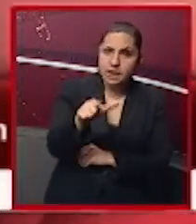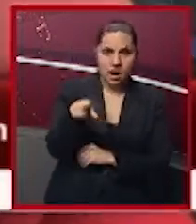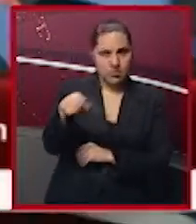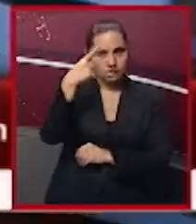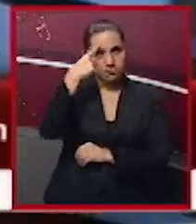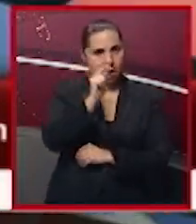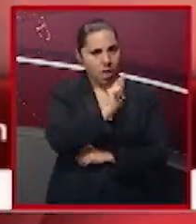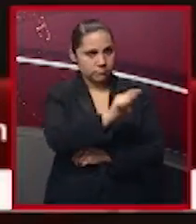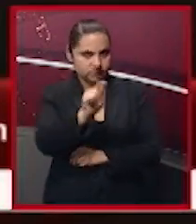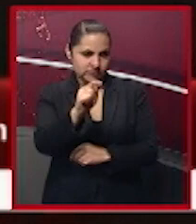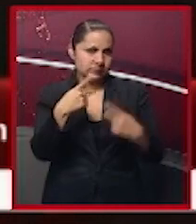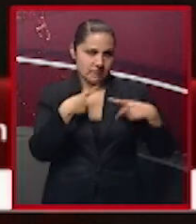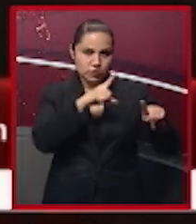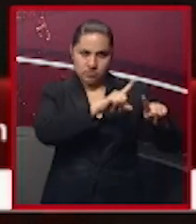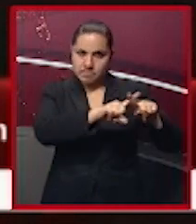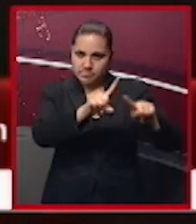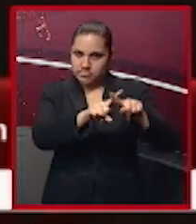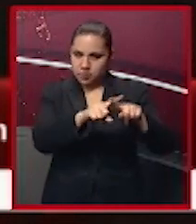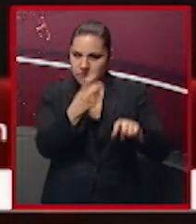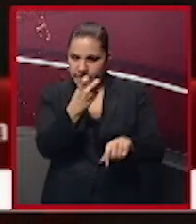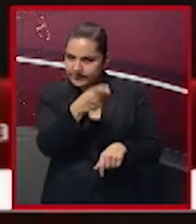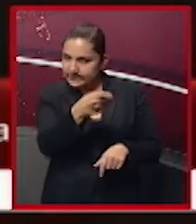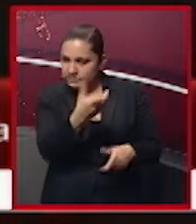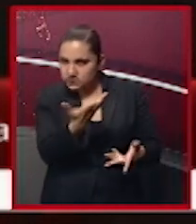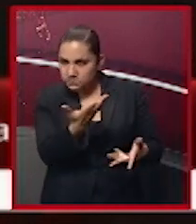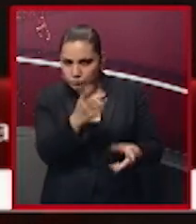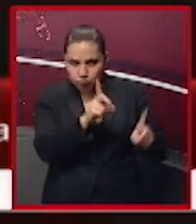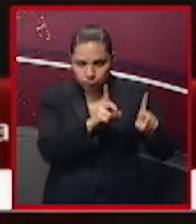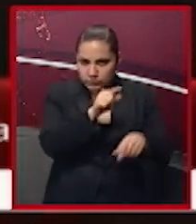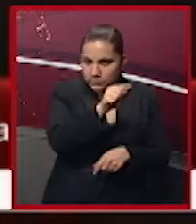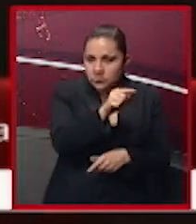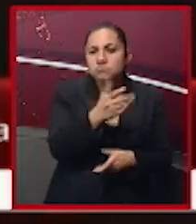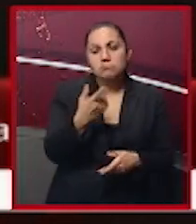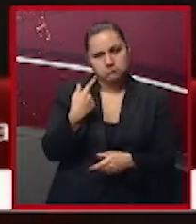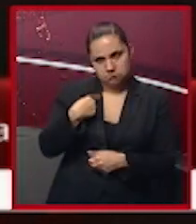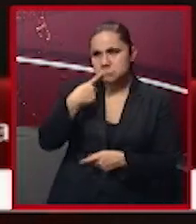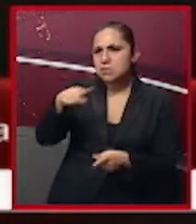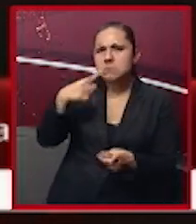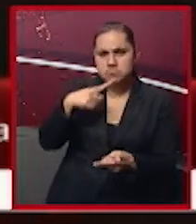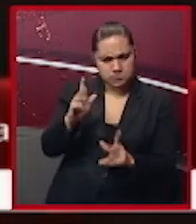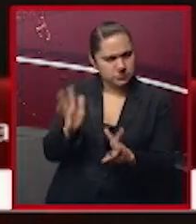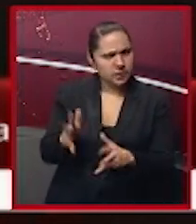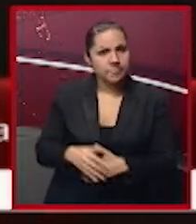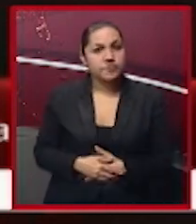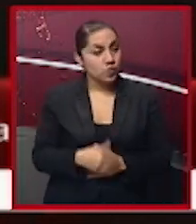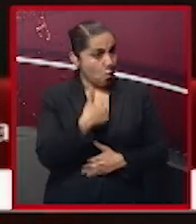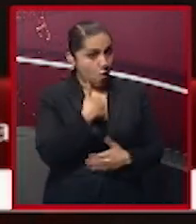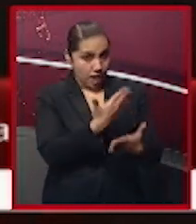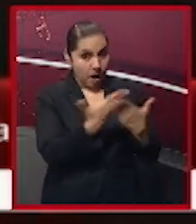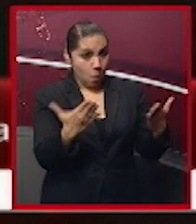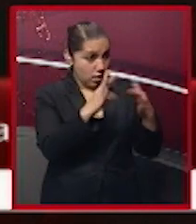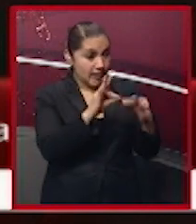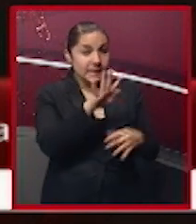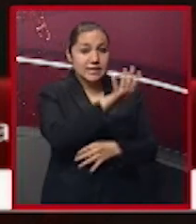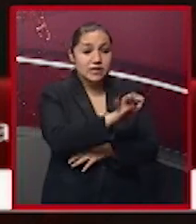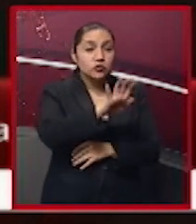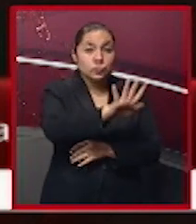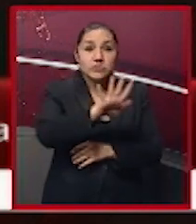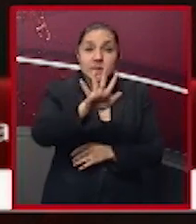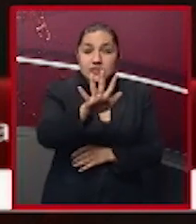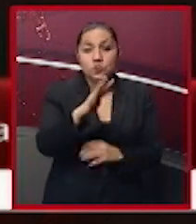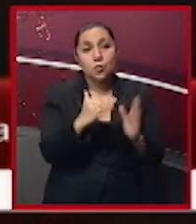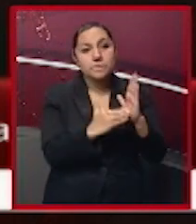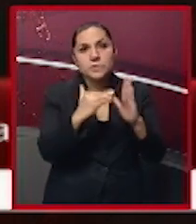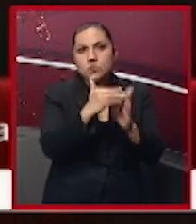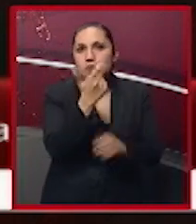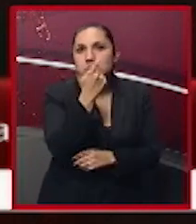hechos. Hablo, por ejemplo, compañeras, compañeros, del presupuesto de 555 millones de pesos que en